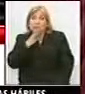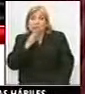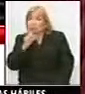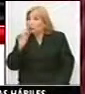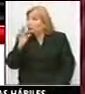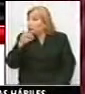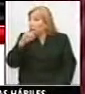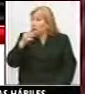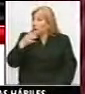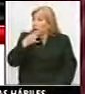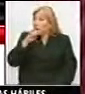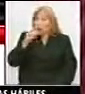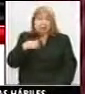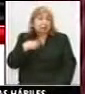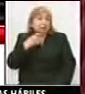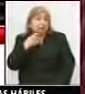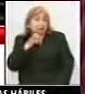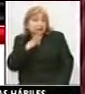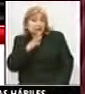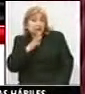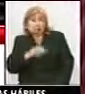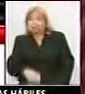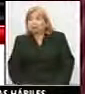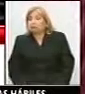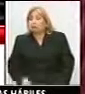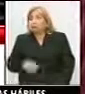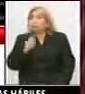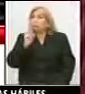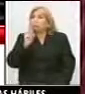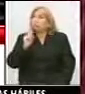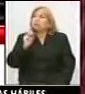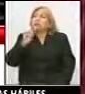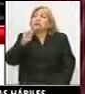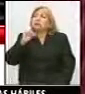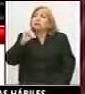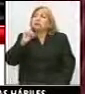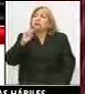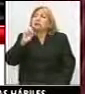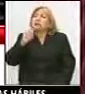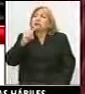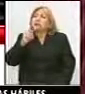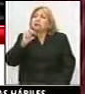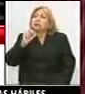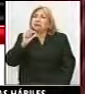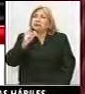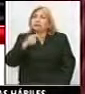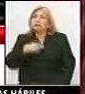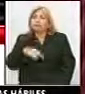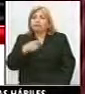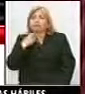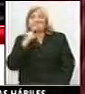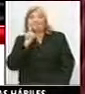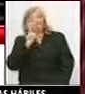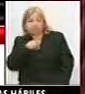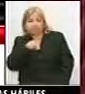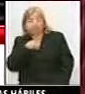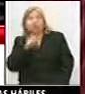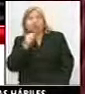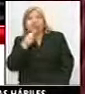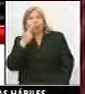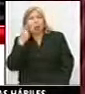de la gestión del doctor Curi. ¿Walter Mori Ramírez? Lo conocí en el año